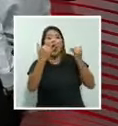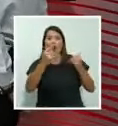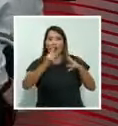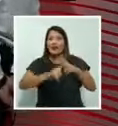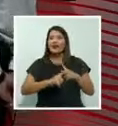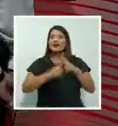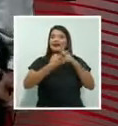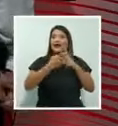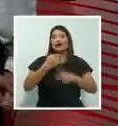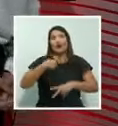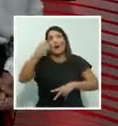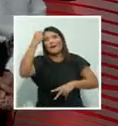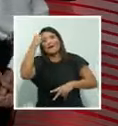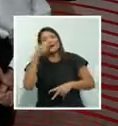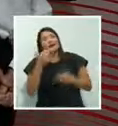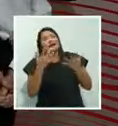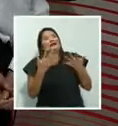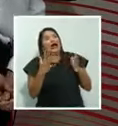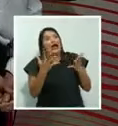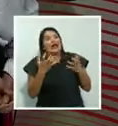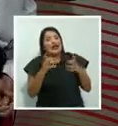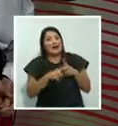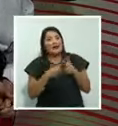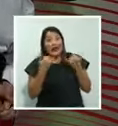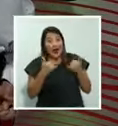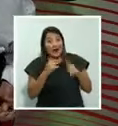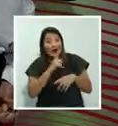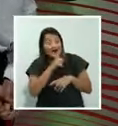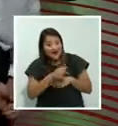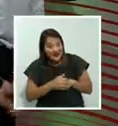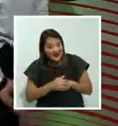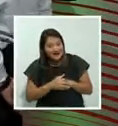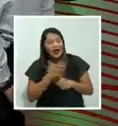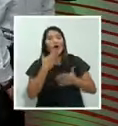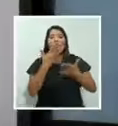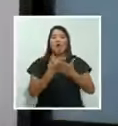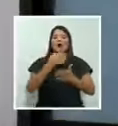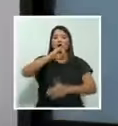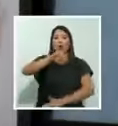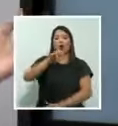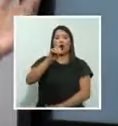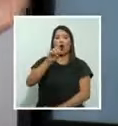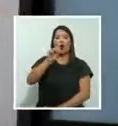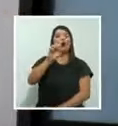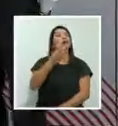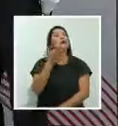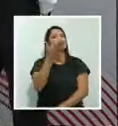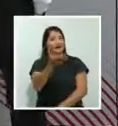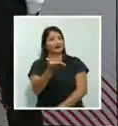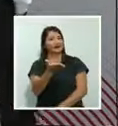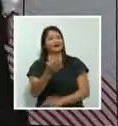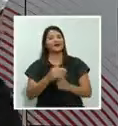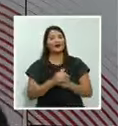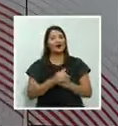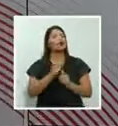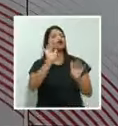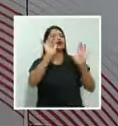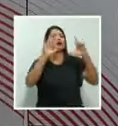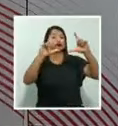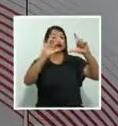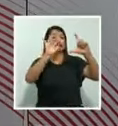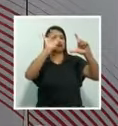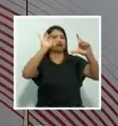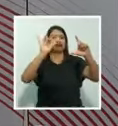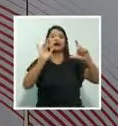yo me imagino sus ansias ya de jugar, ¿verdad? Bueno, don José, adelante, todo suyo, usted toca el dado